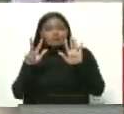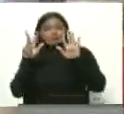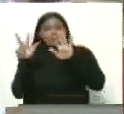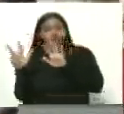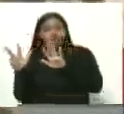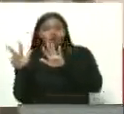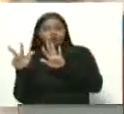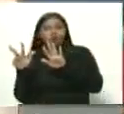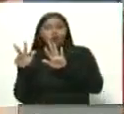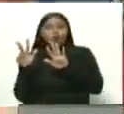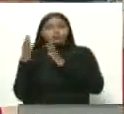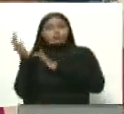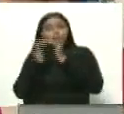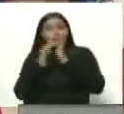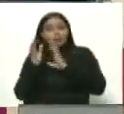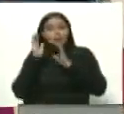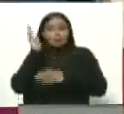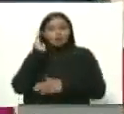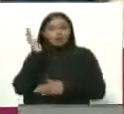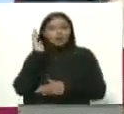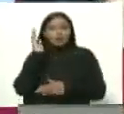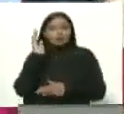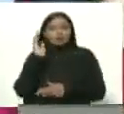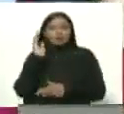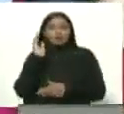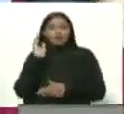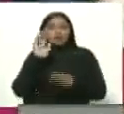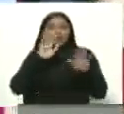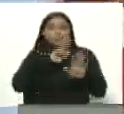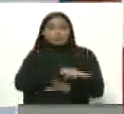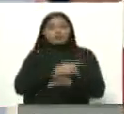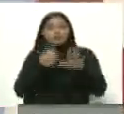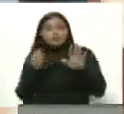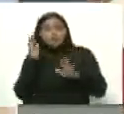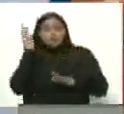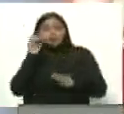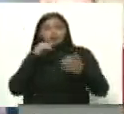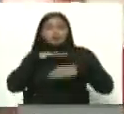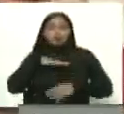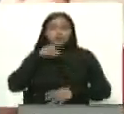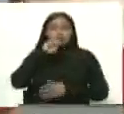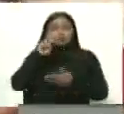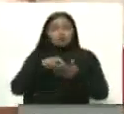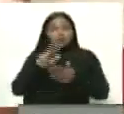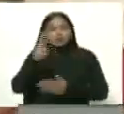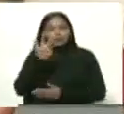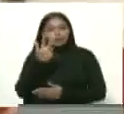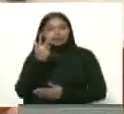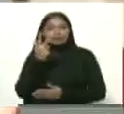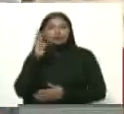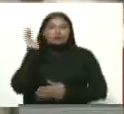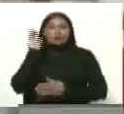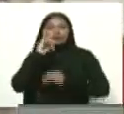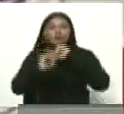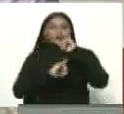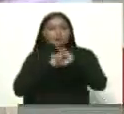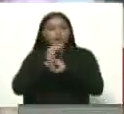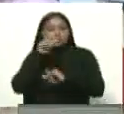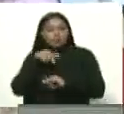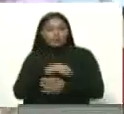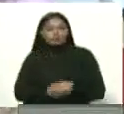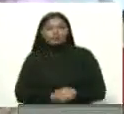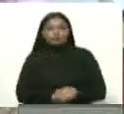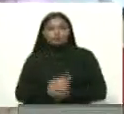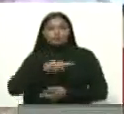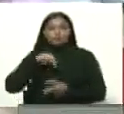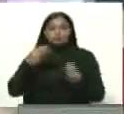con el Congreso de Historia, 16º Congreso de Historia Nacional y 3er Congreso Internacional. En este momento